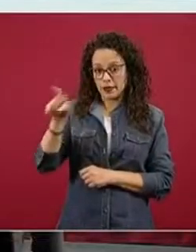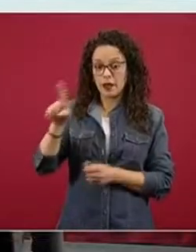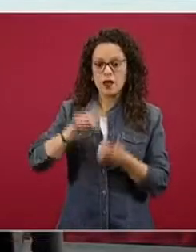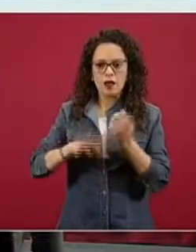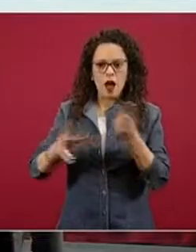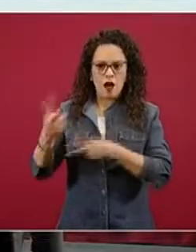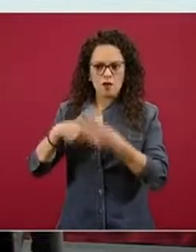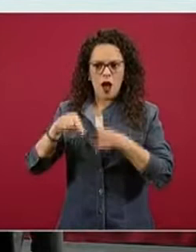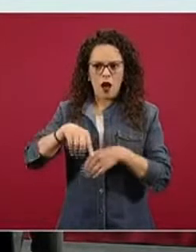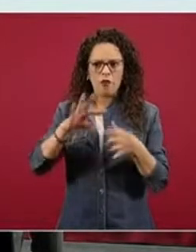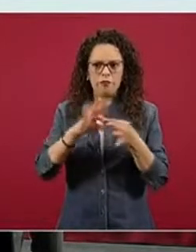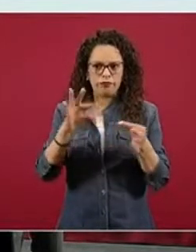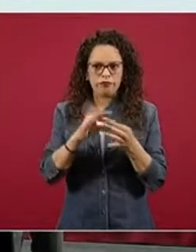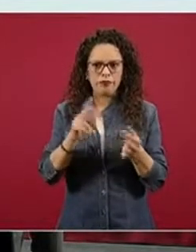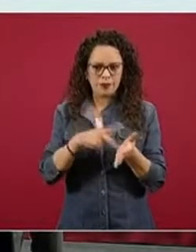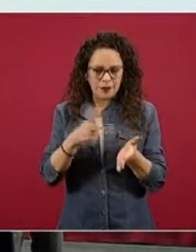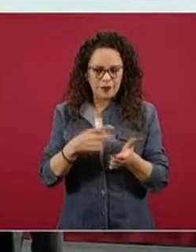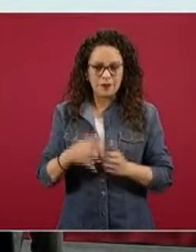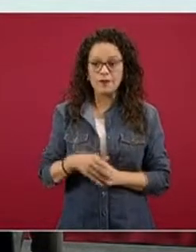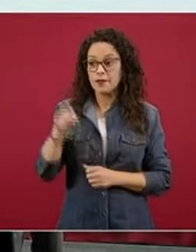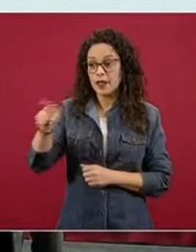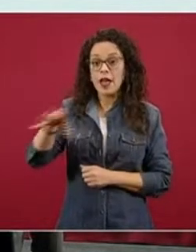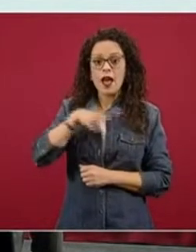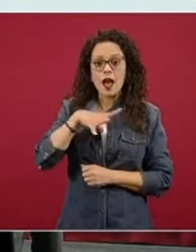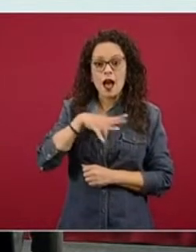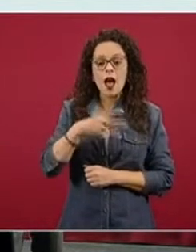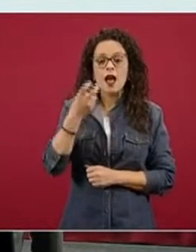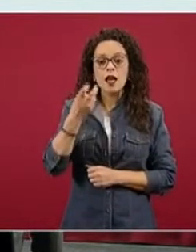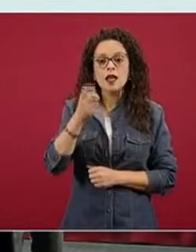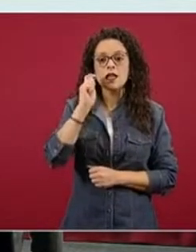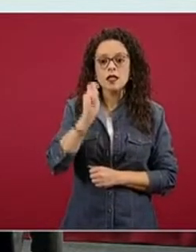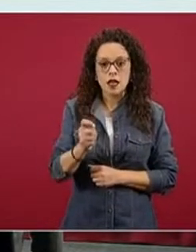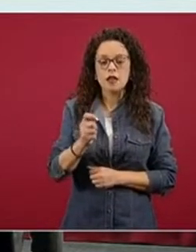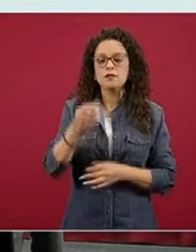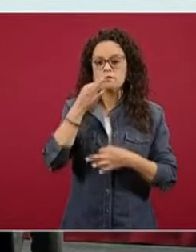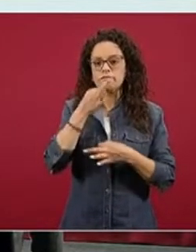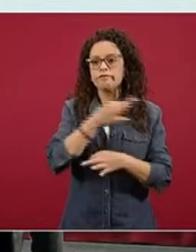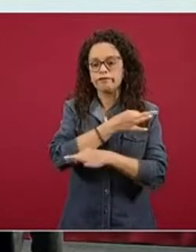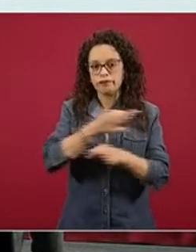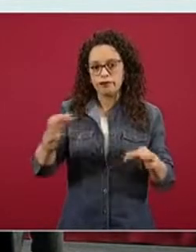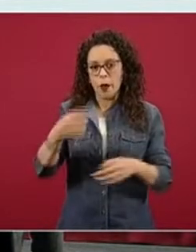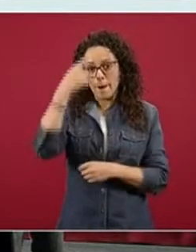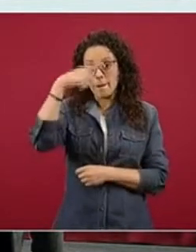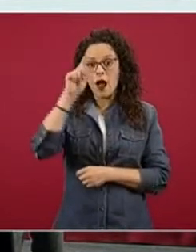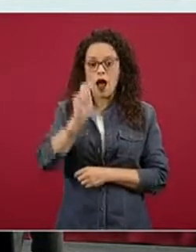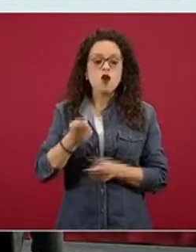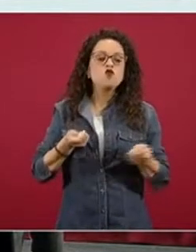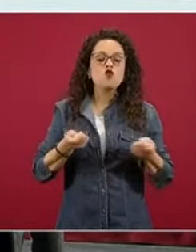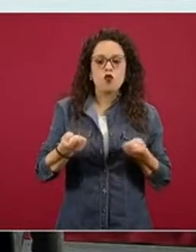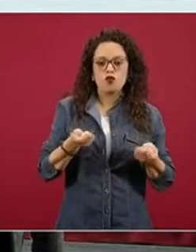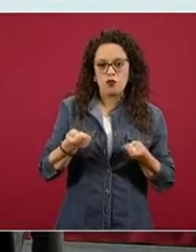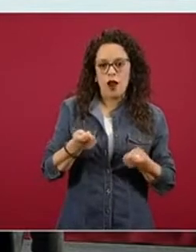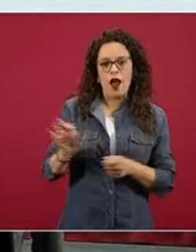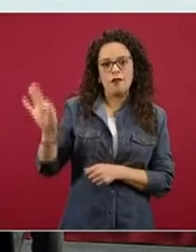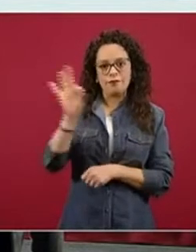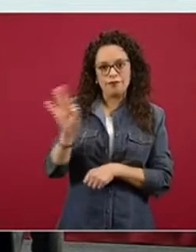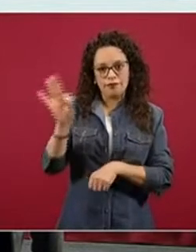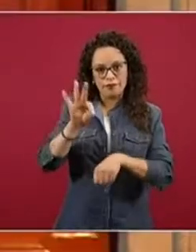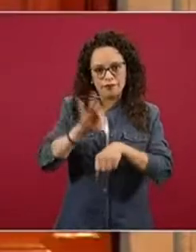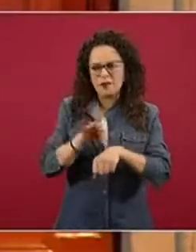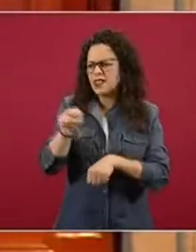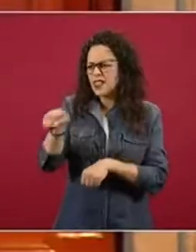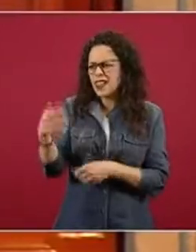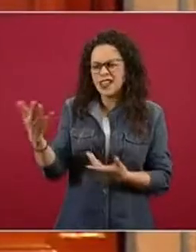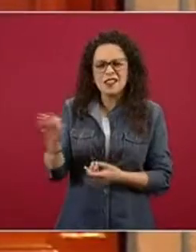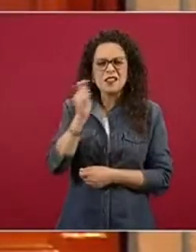en Senaprece está el programa de control vectorial, ¿no? Entonces, ¿qué es lo que hace este programa?